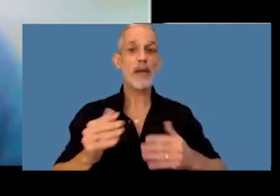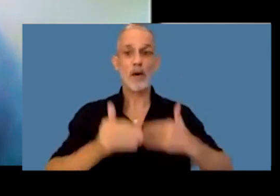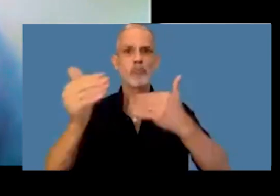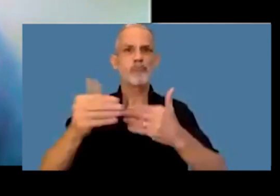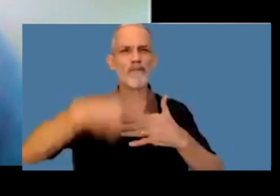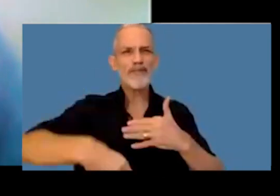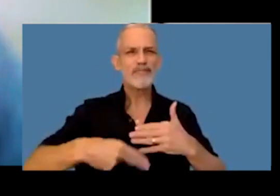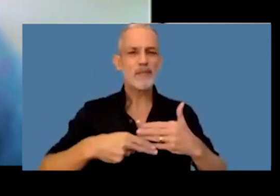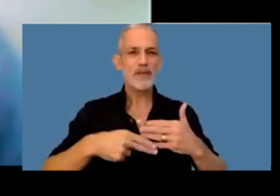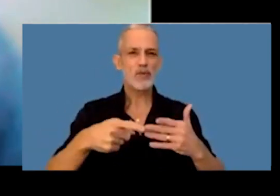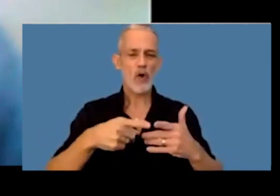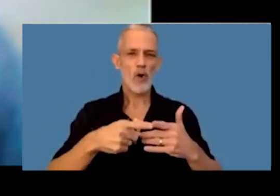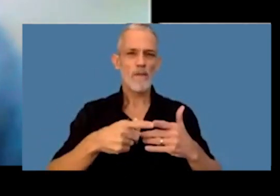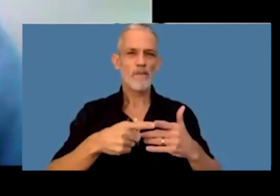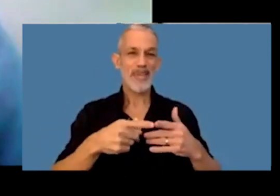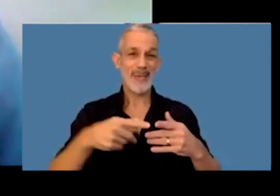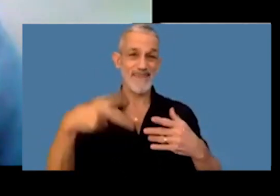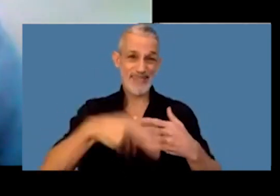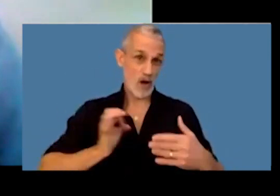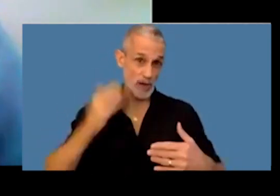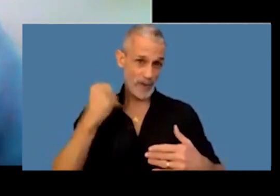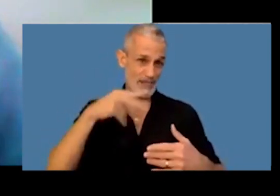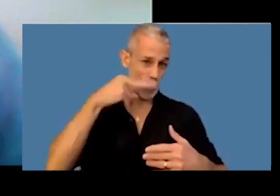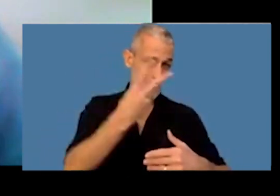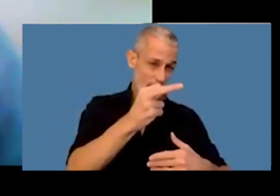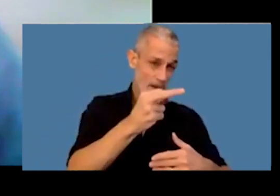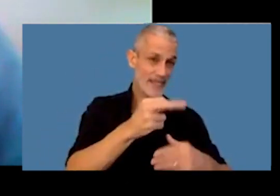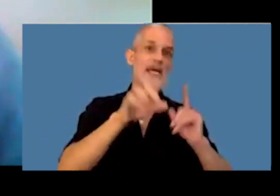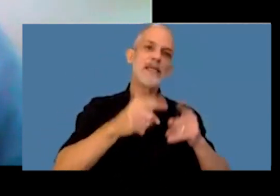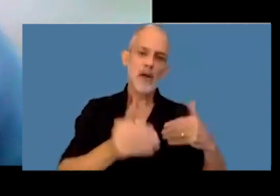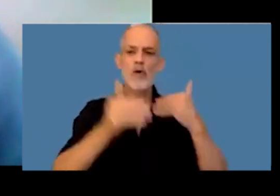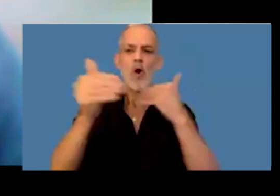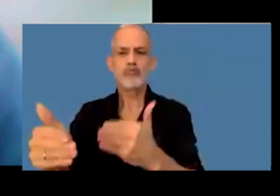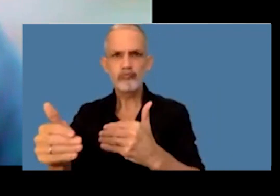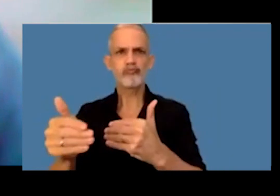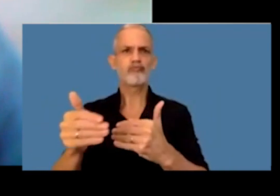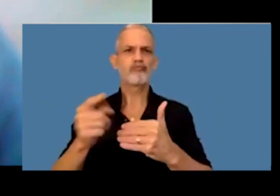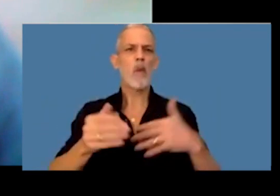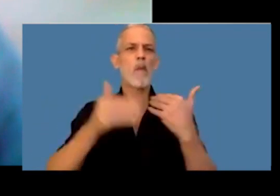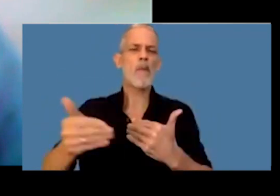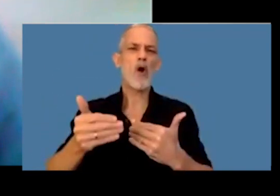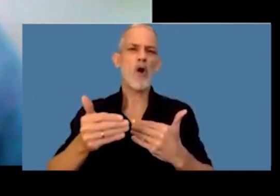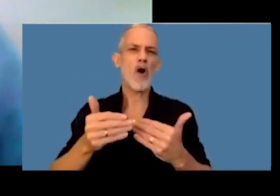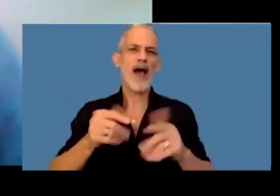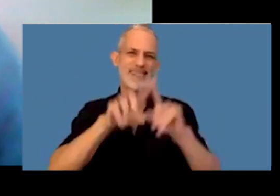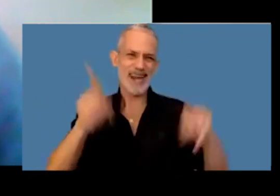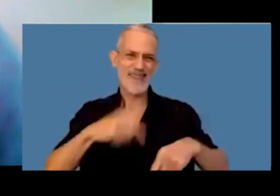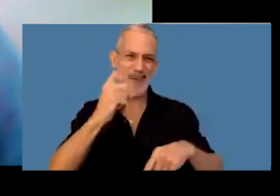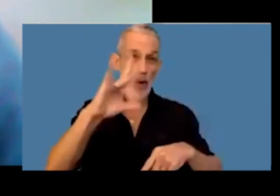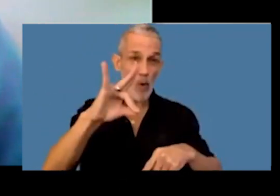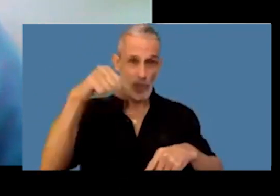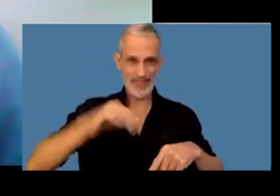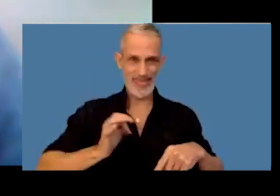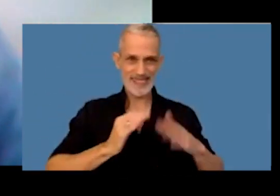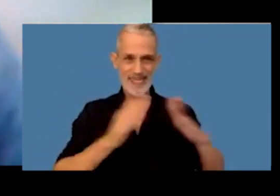que vencieron en el 2020, que también implementan la prórroga de los que vencen en este año y